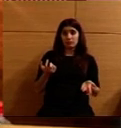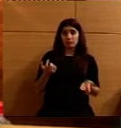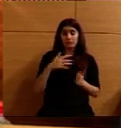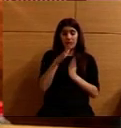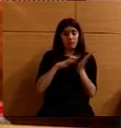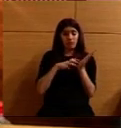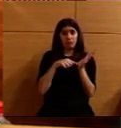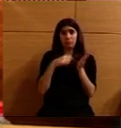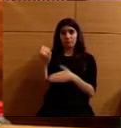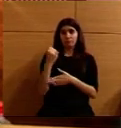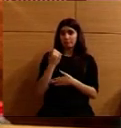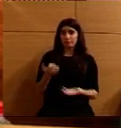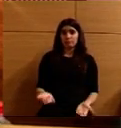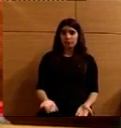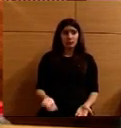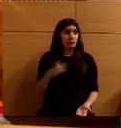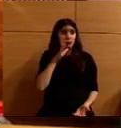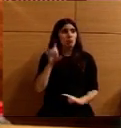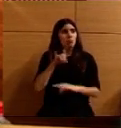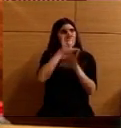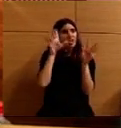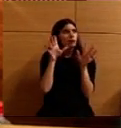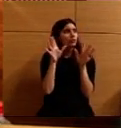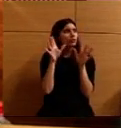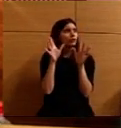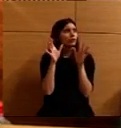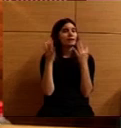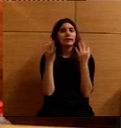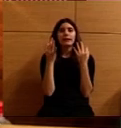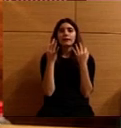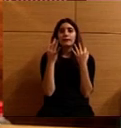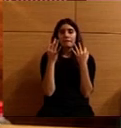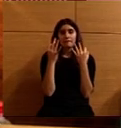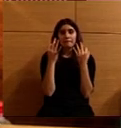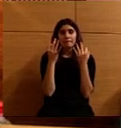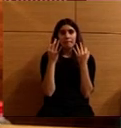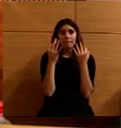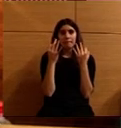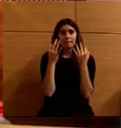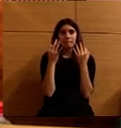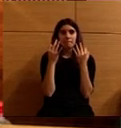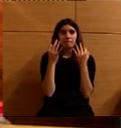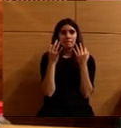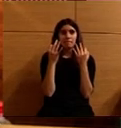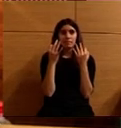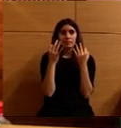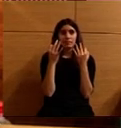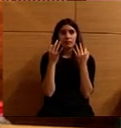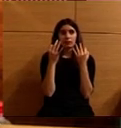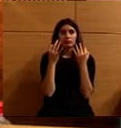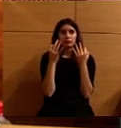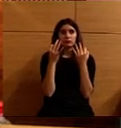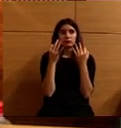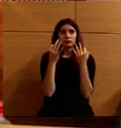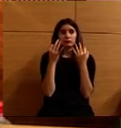en su informe nos traslada que lógicamente no tiene ninguna, en fin, que